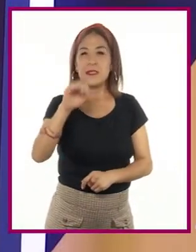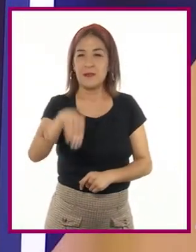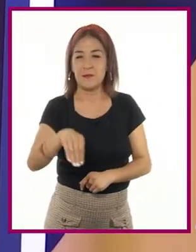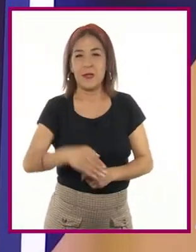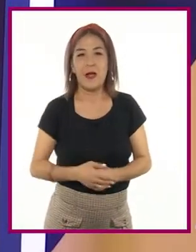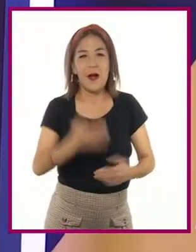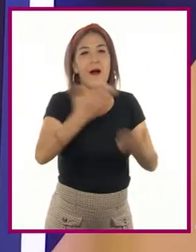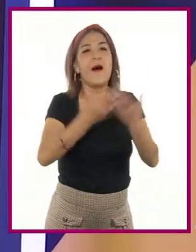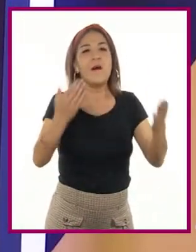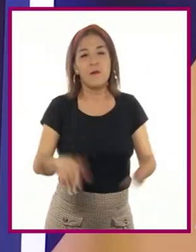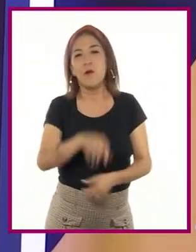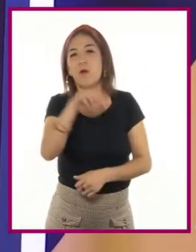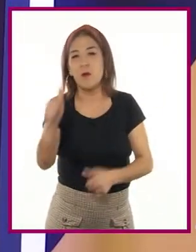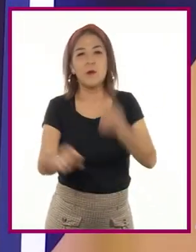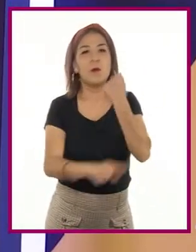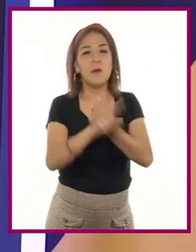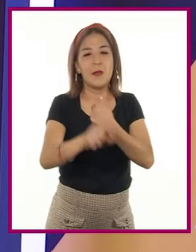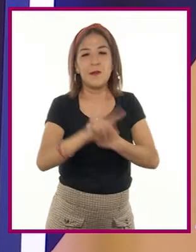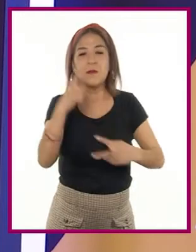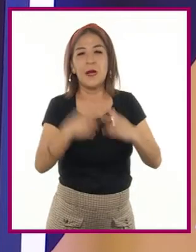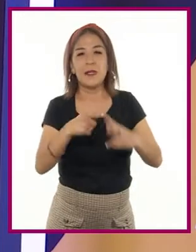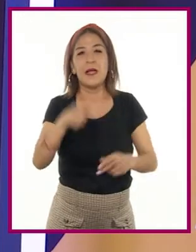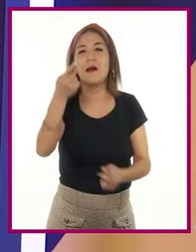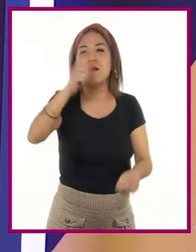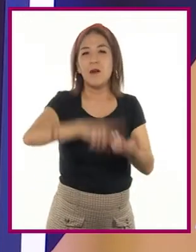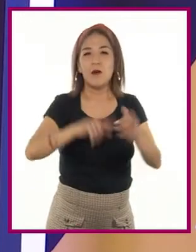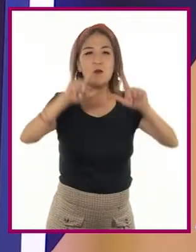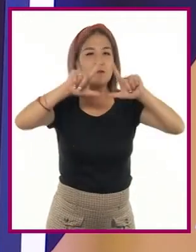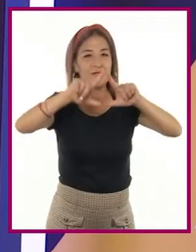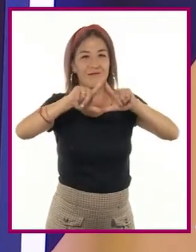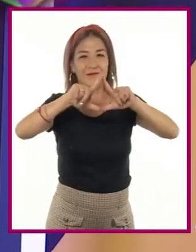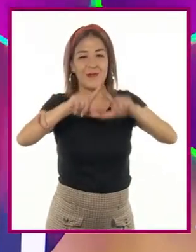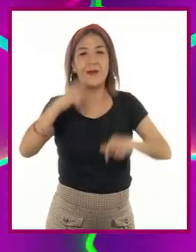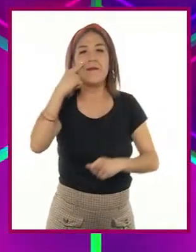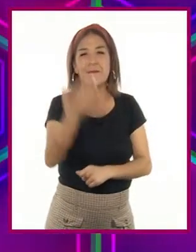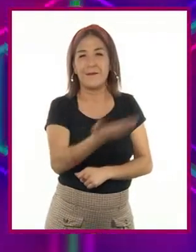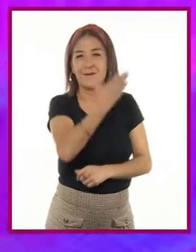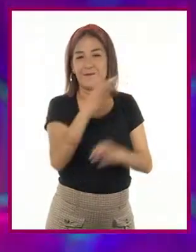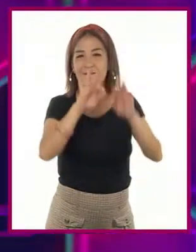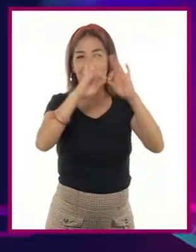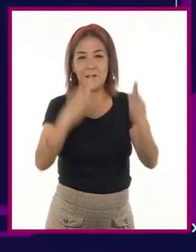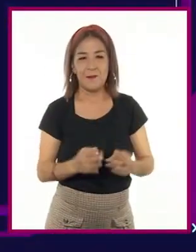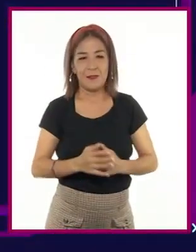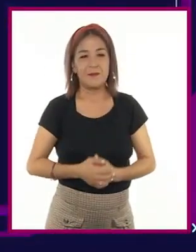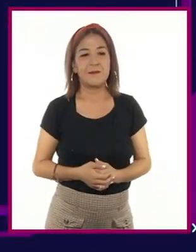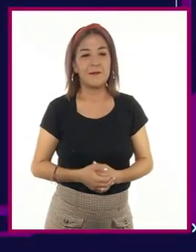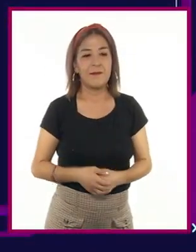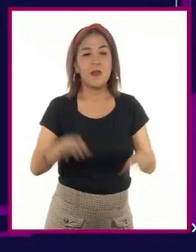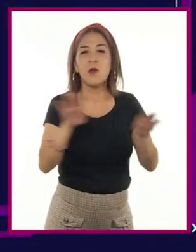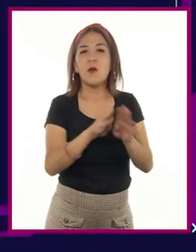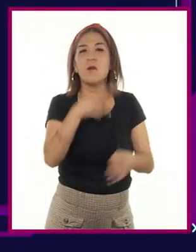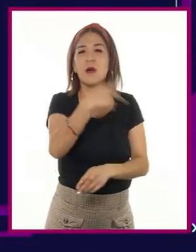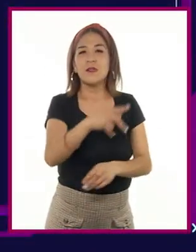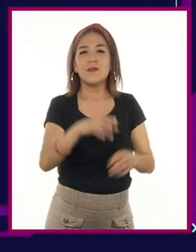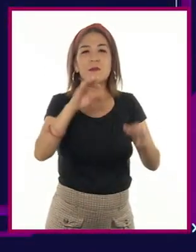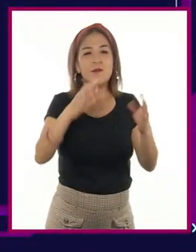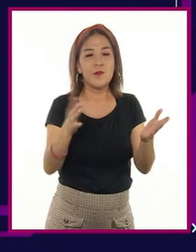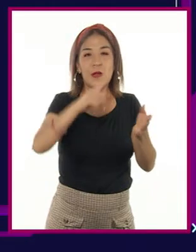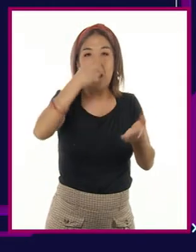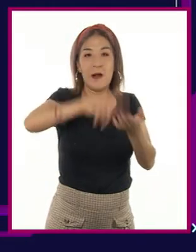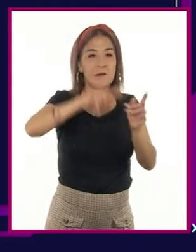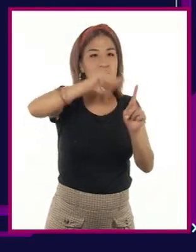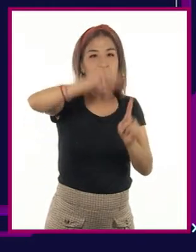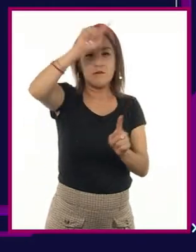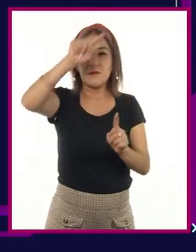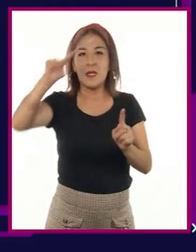planteamos una situación problema en un romboide observa en la siguiente figura si el perímetro del siguiente romboide mide